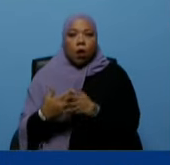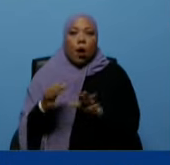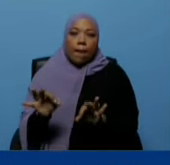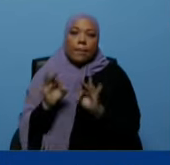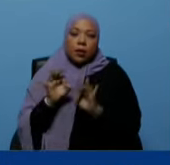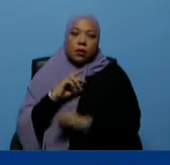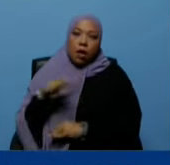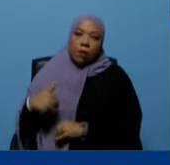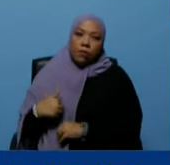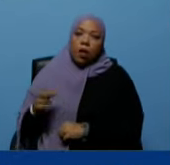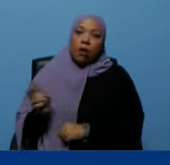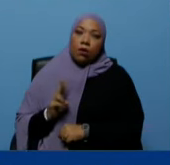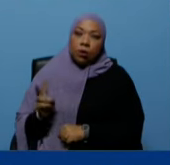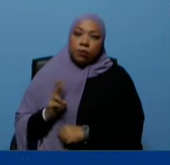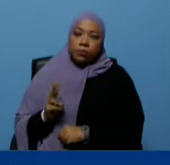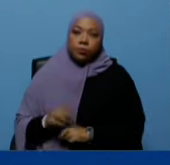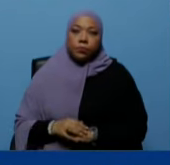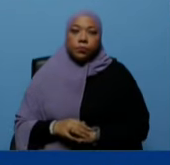no solamente